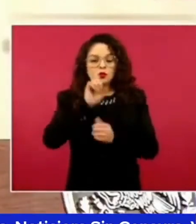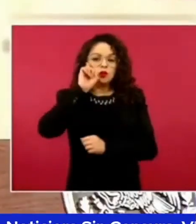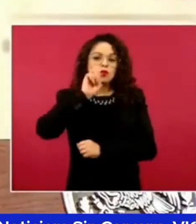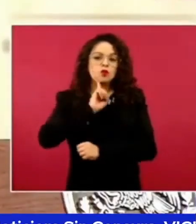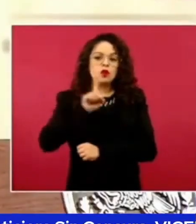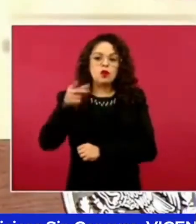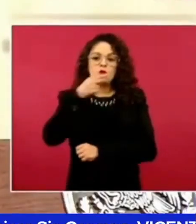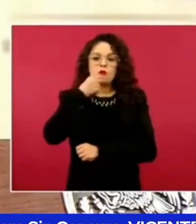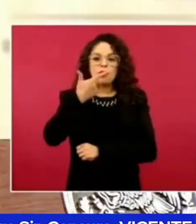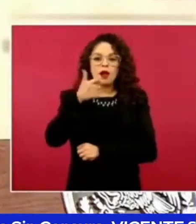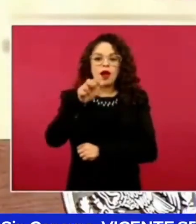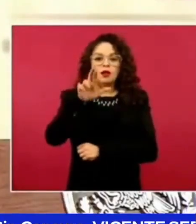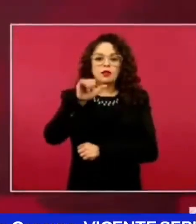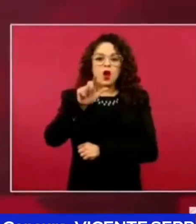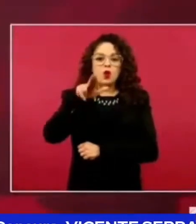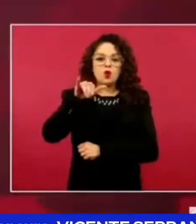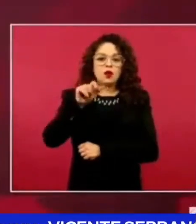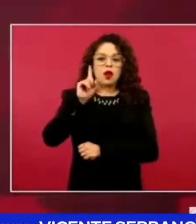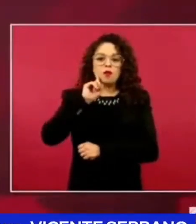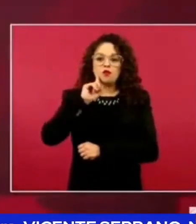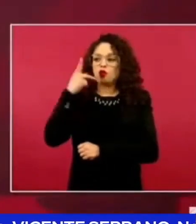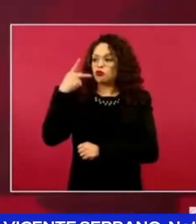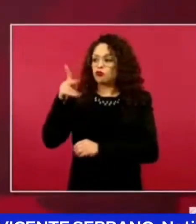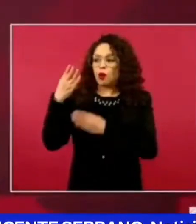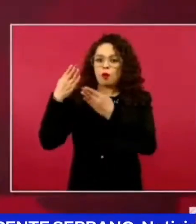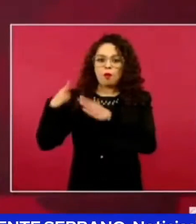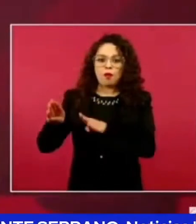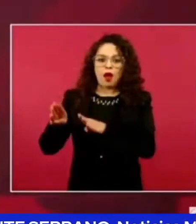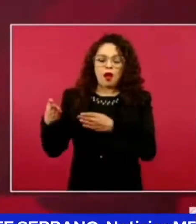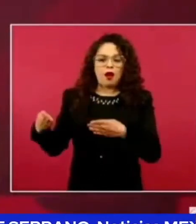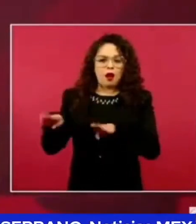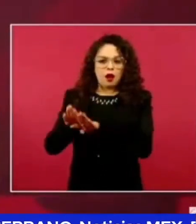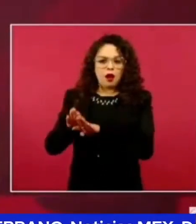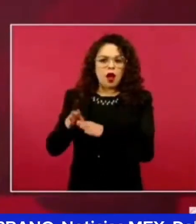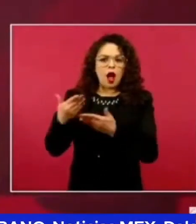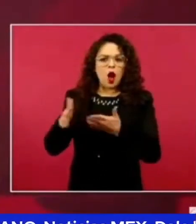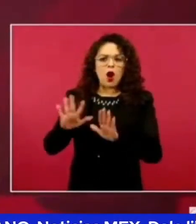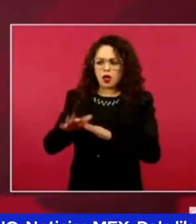Entonces, claro que son autónomos,